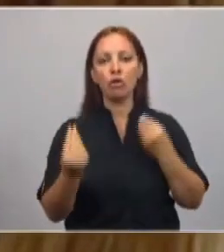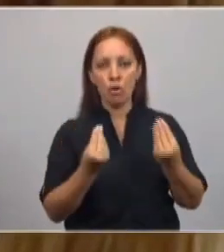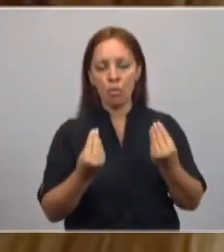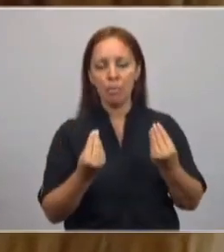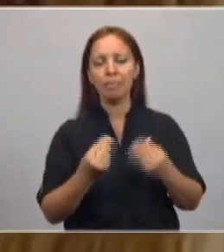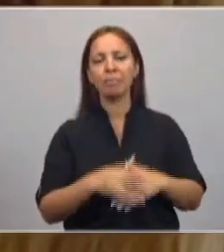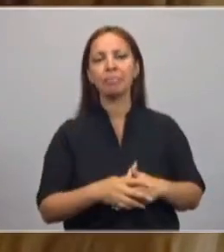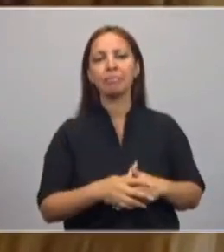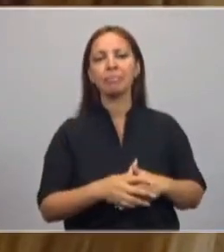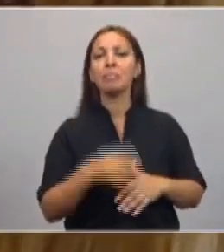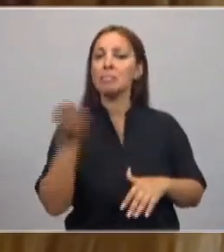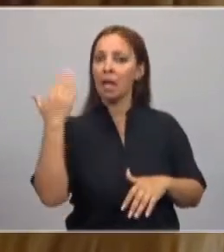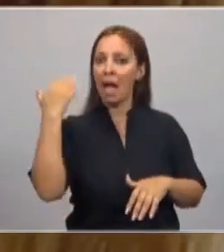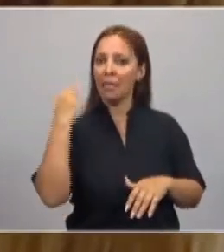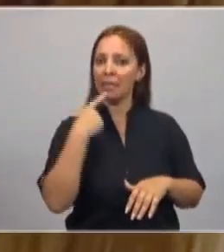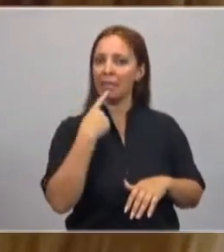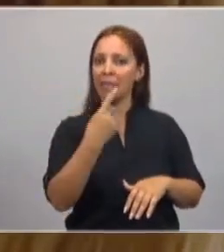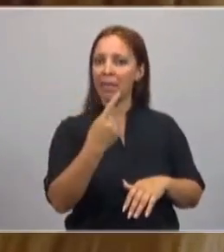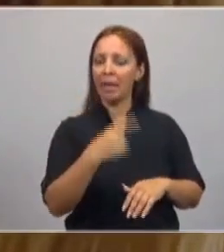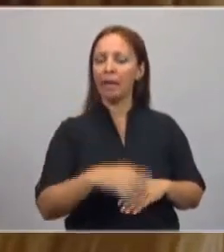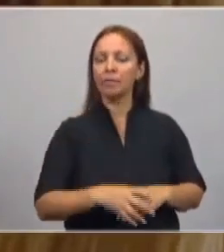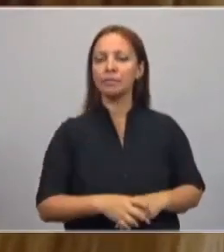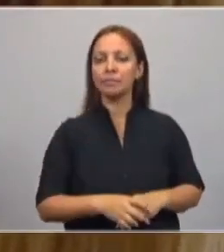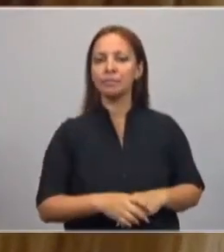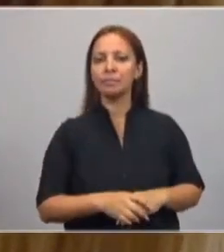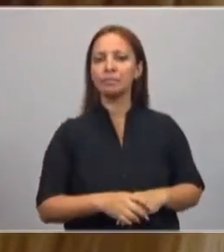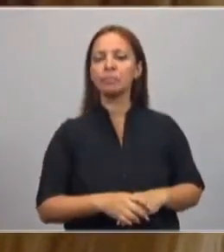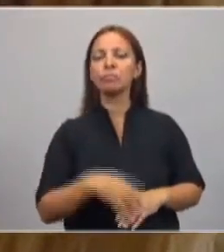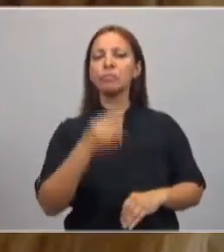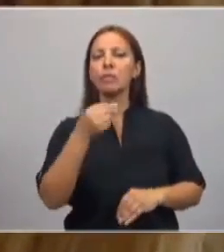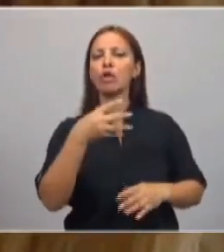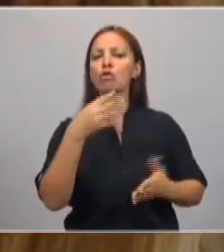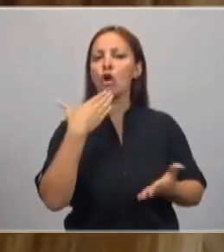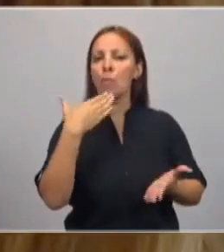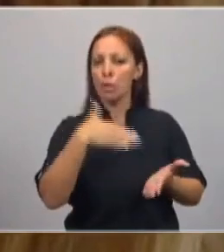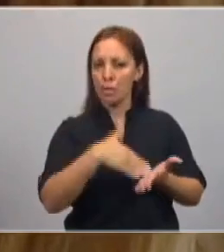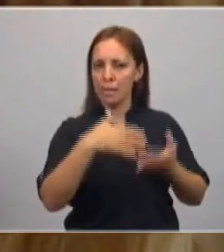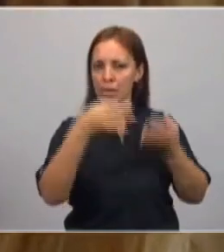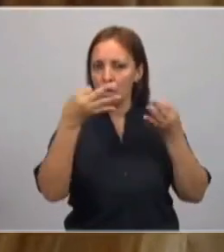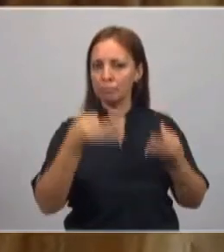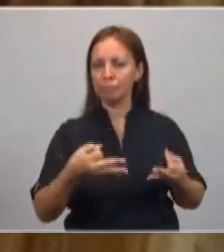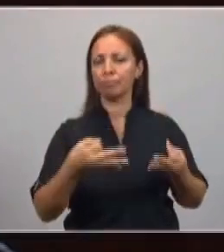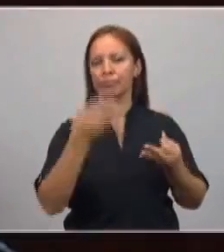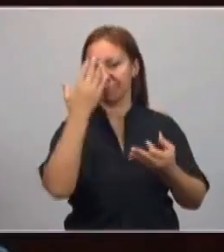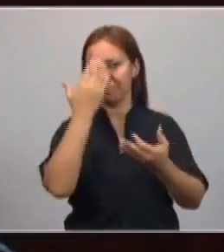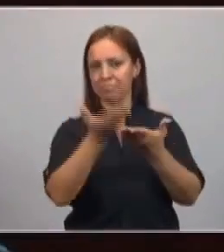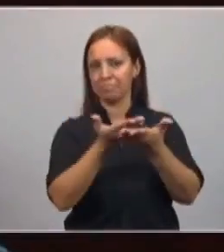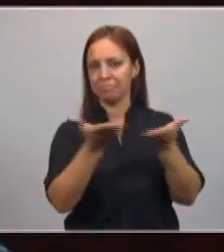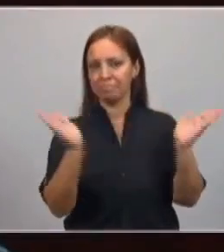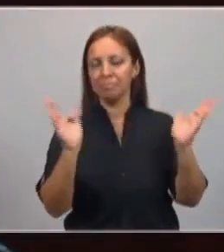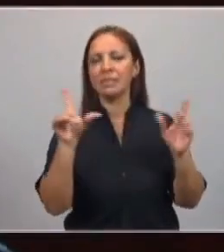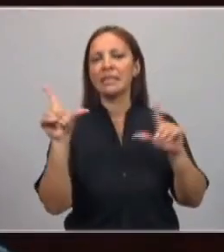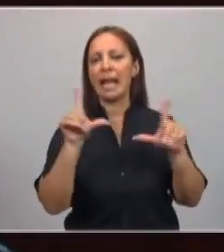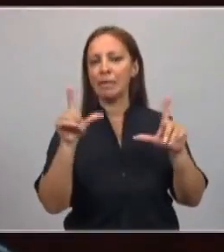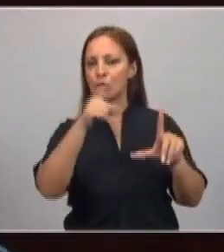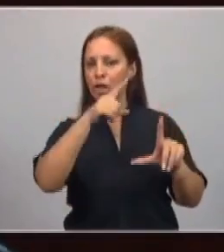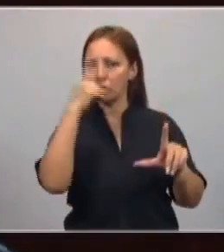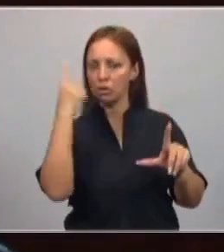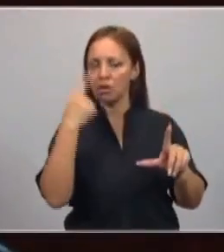había llegado a firmar un compromiso en la televisión nacional y había